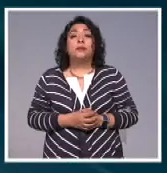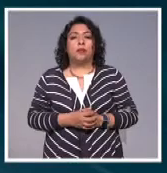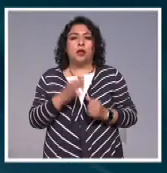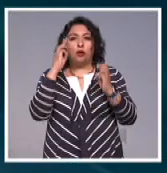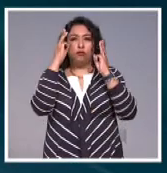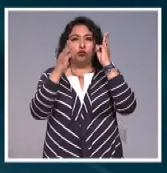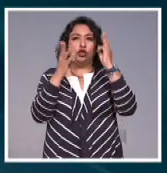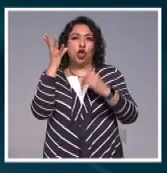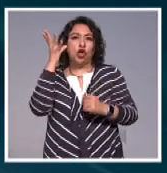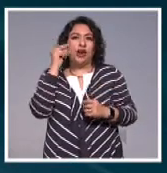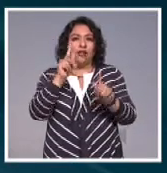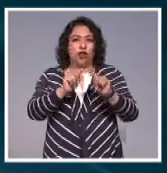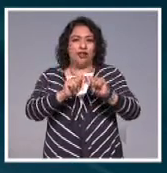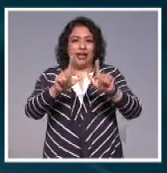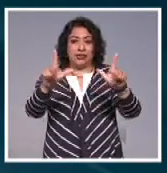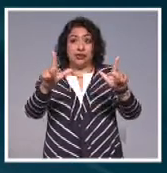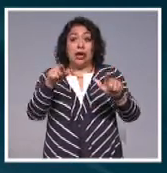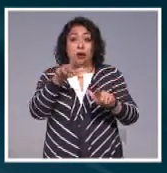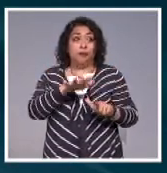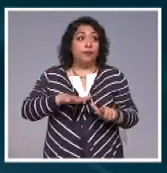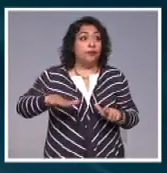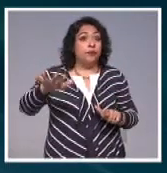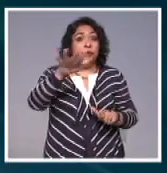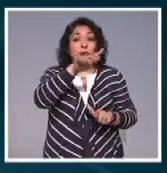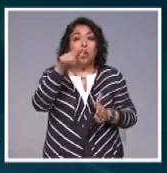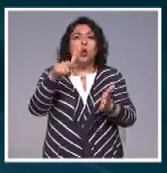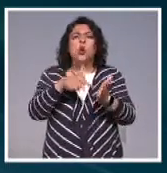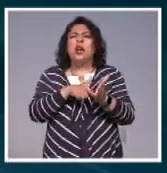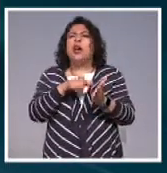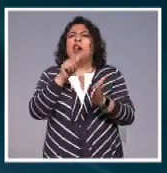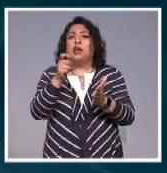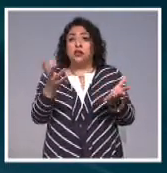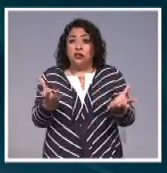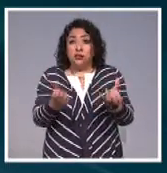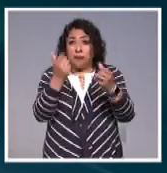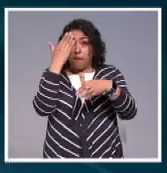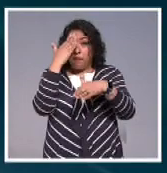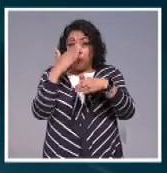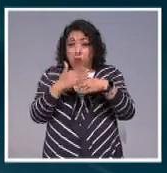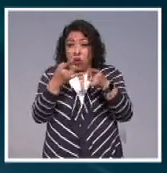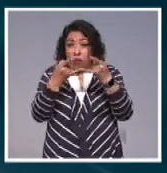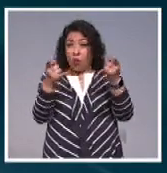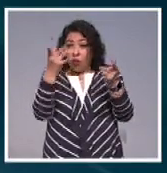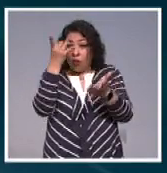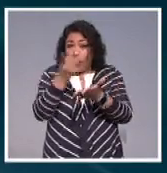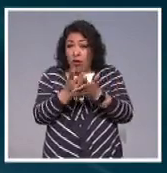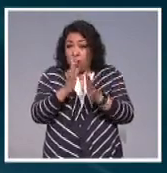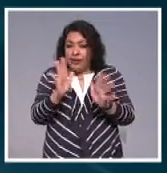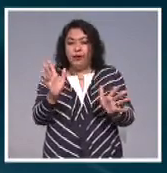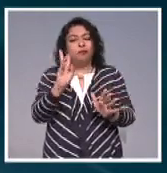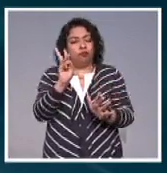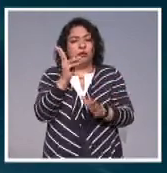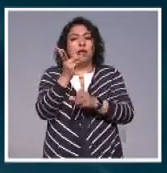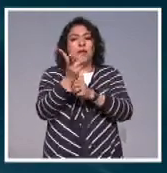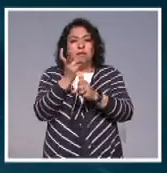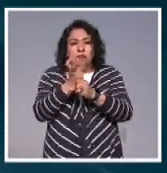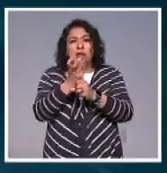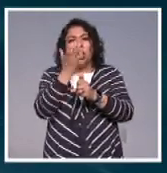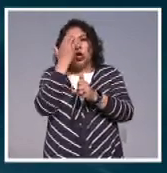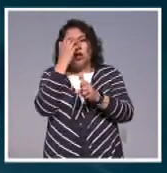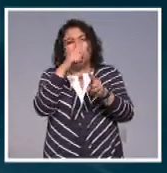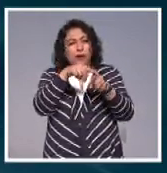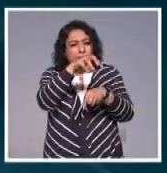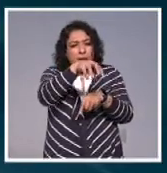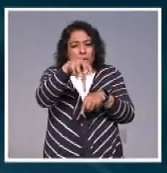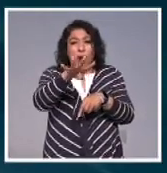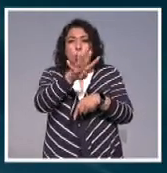El Museo de la Radio de Tlaxcala es un espacio que no solo rescata la memoria histórica, también invita a conocer a lo largo de 400 piezas